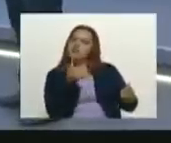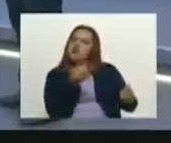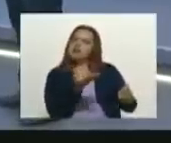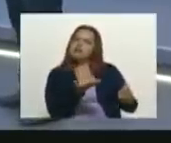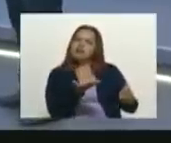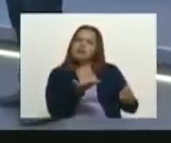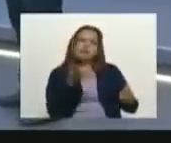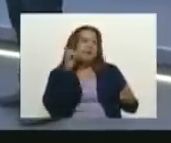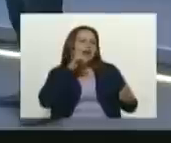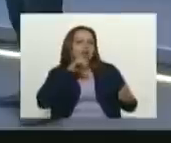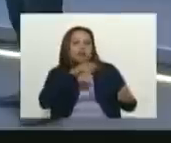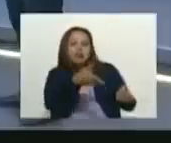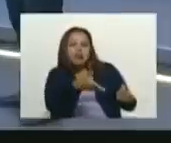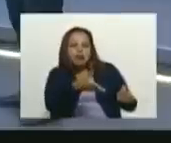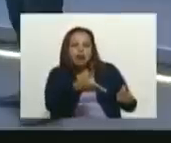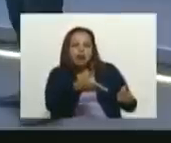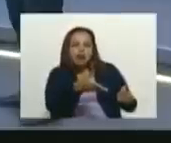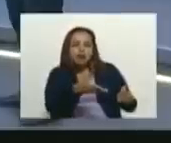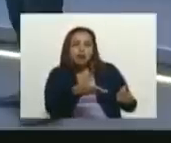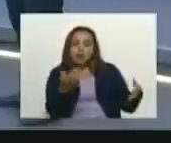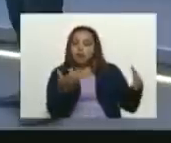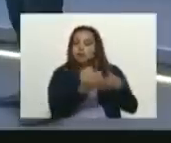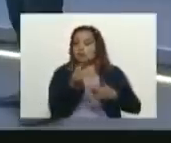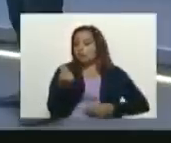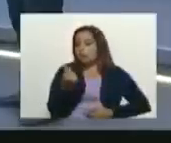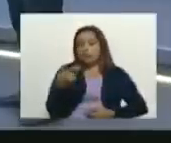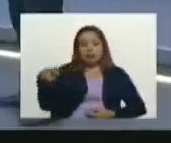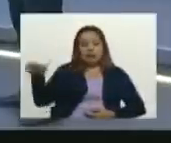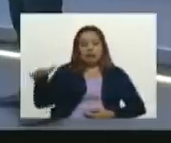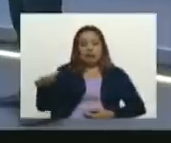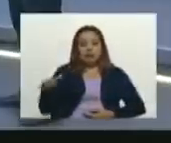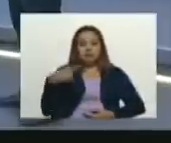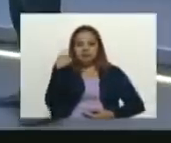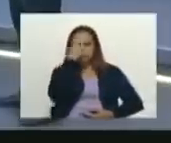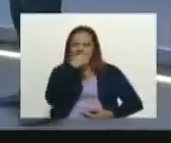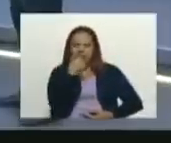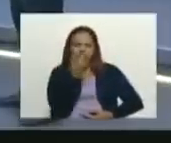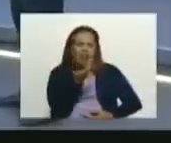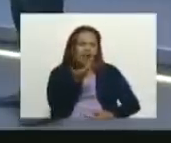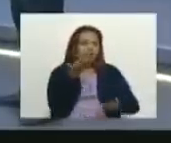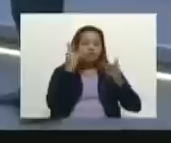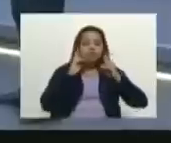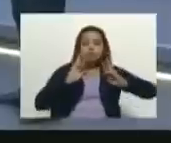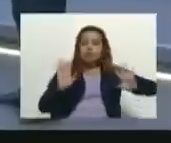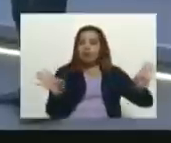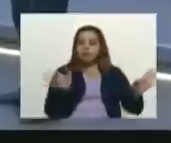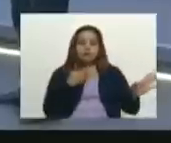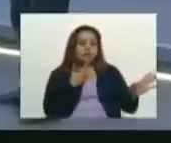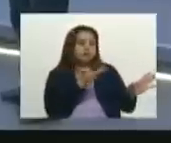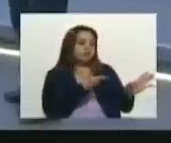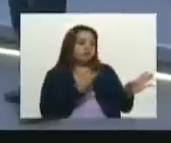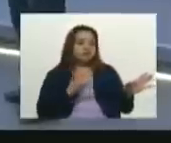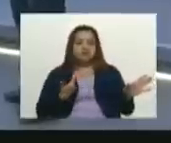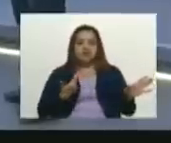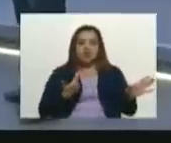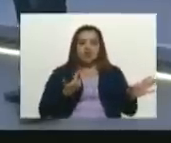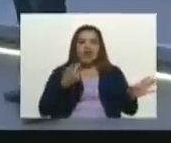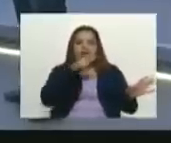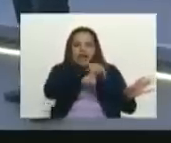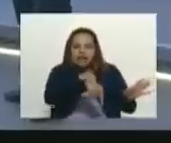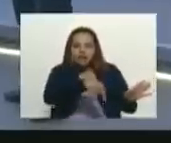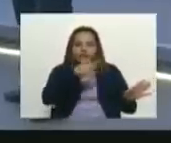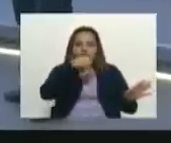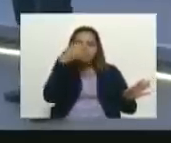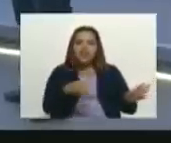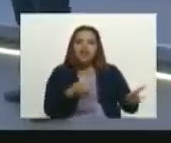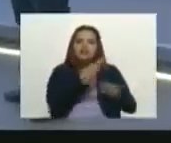pura farsa, puro elitismo, ¿no? La democracia, pura fachada, correcto, Yolanda. Es la democracia directa, donde la